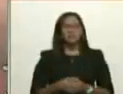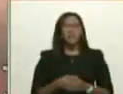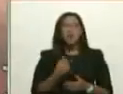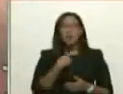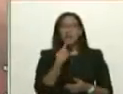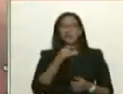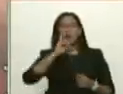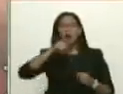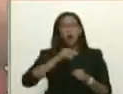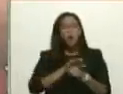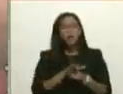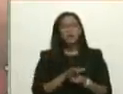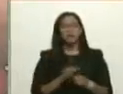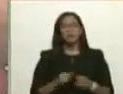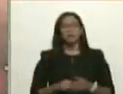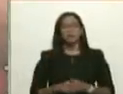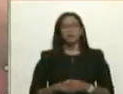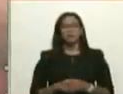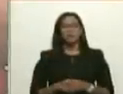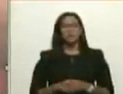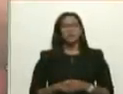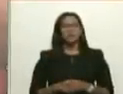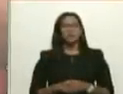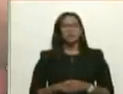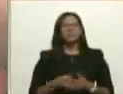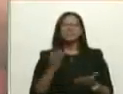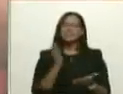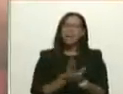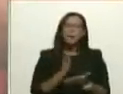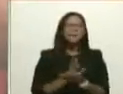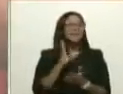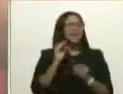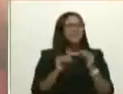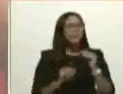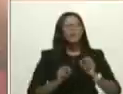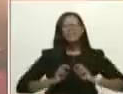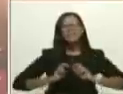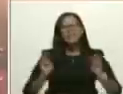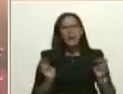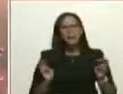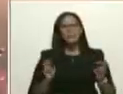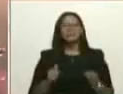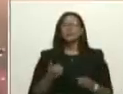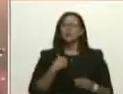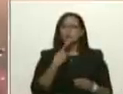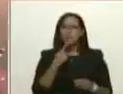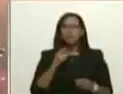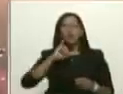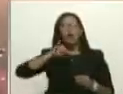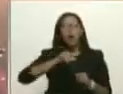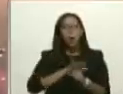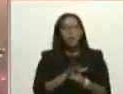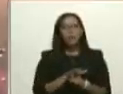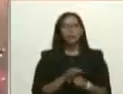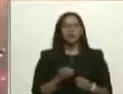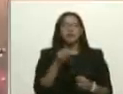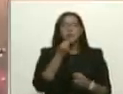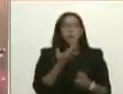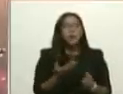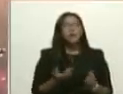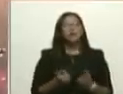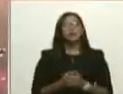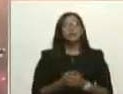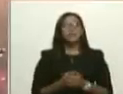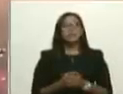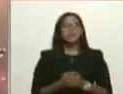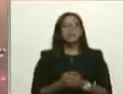le digo a Jorge cada vez que hablamos del tema. Yo se lo digo a Jorge, bueno, qué certeza da